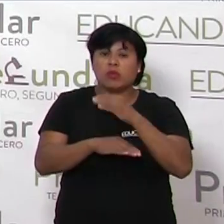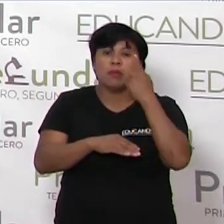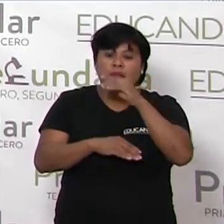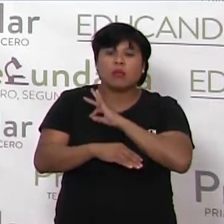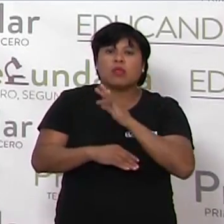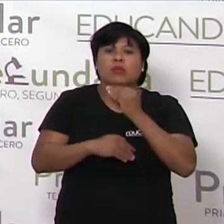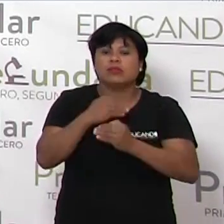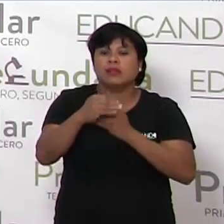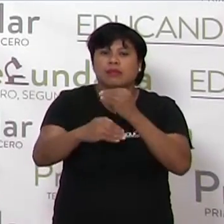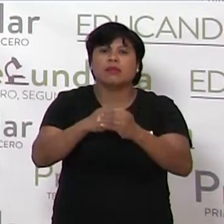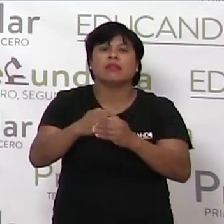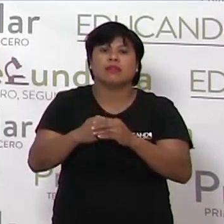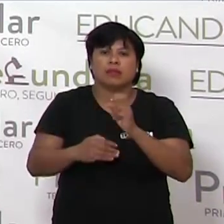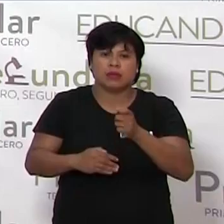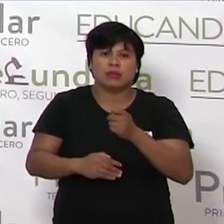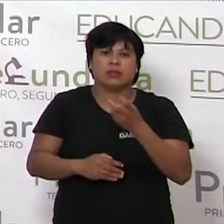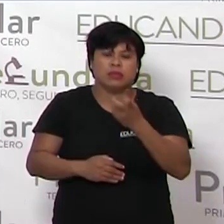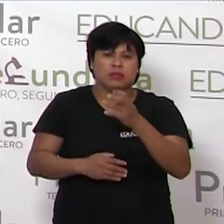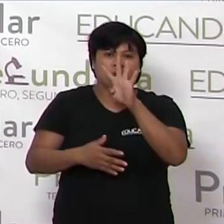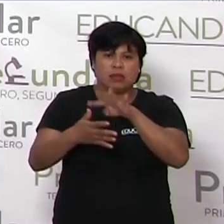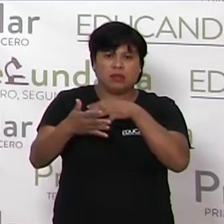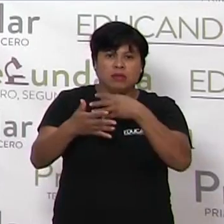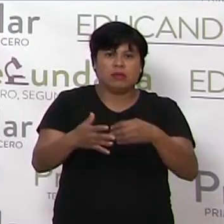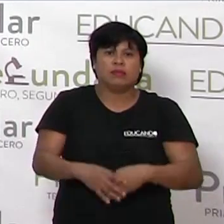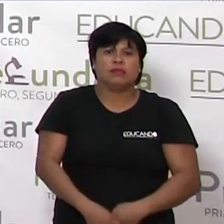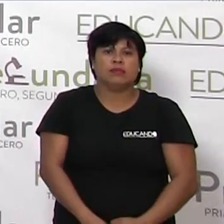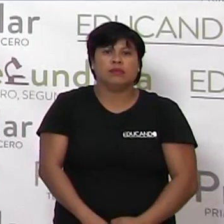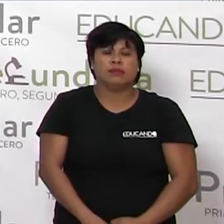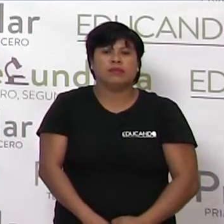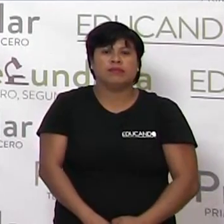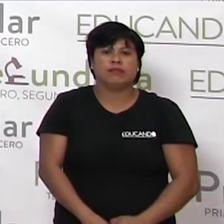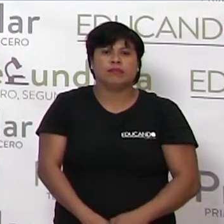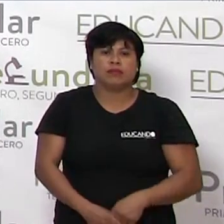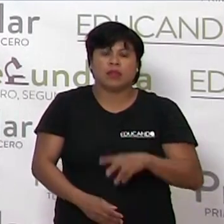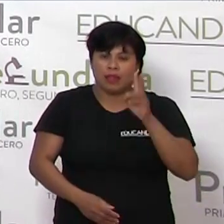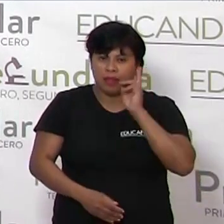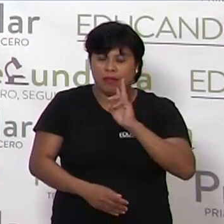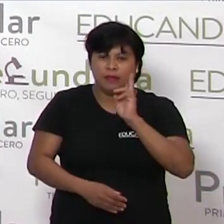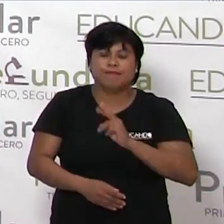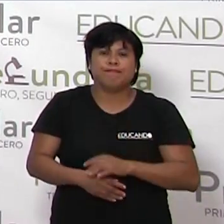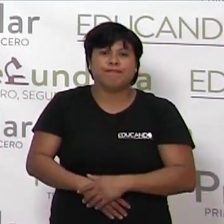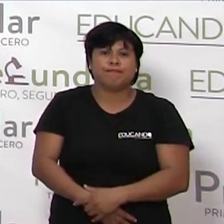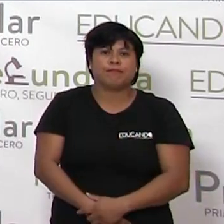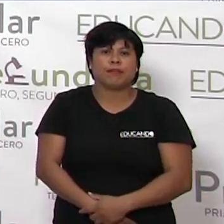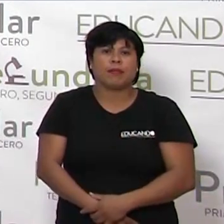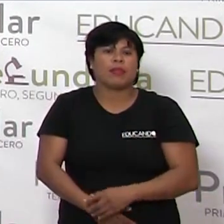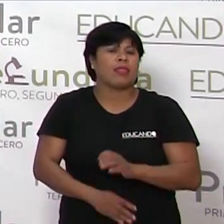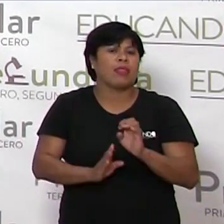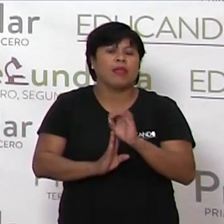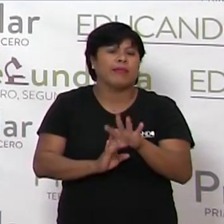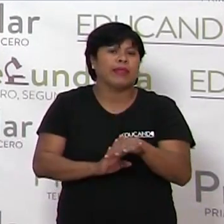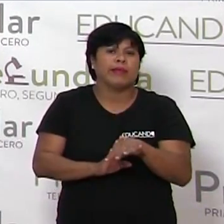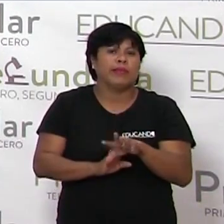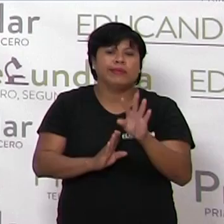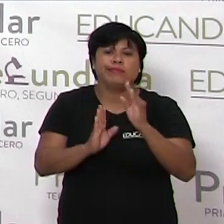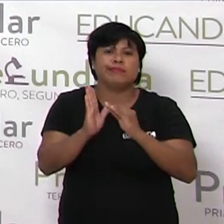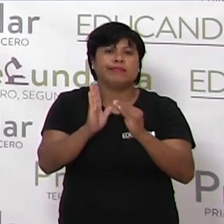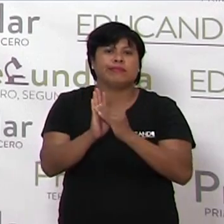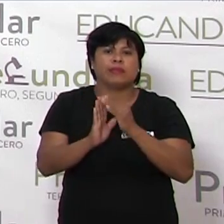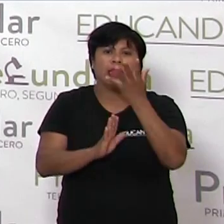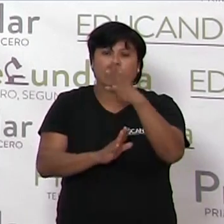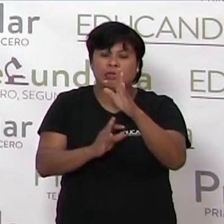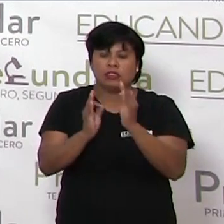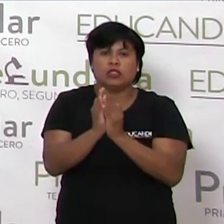identificamos el factor, pero para que podamos seguir requisitando lo que es esta tabla de variación proporcional? Vamos a ver, ¿qué te parece si le ponemos